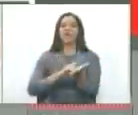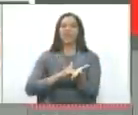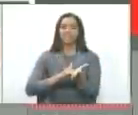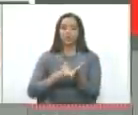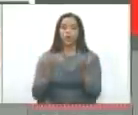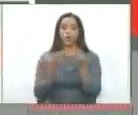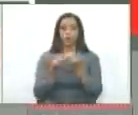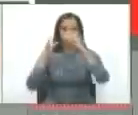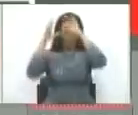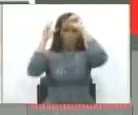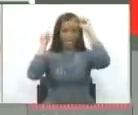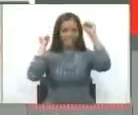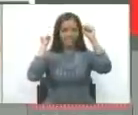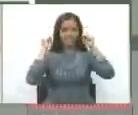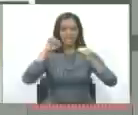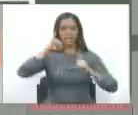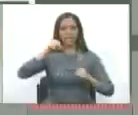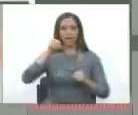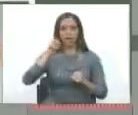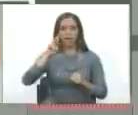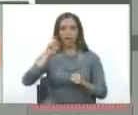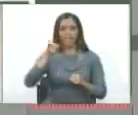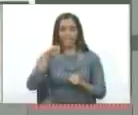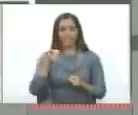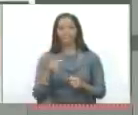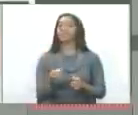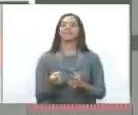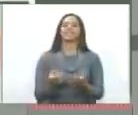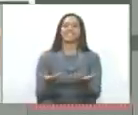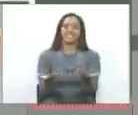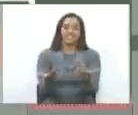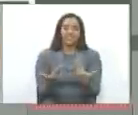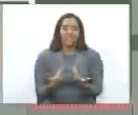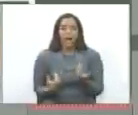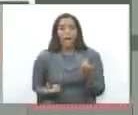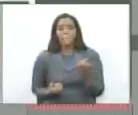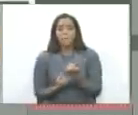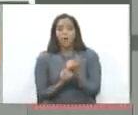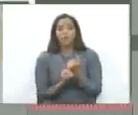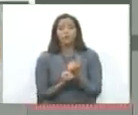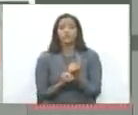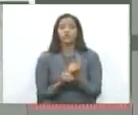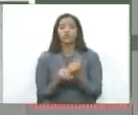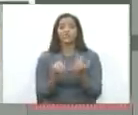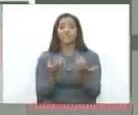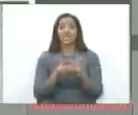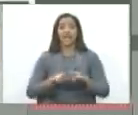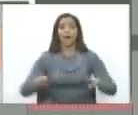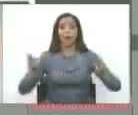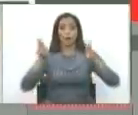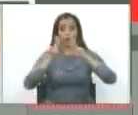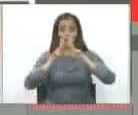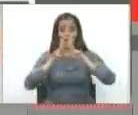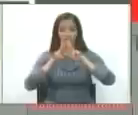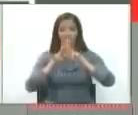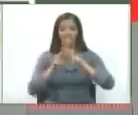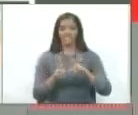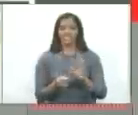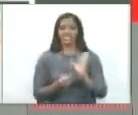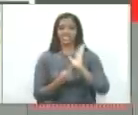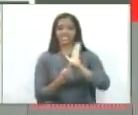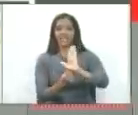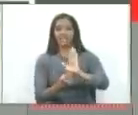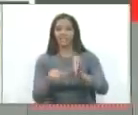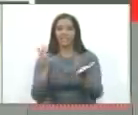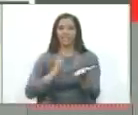canciller Jorge Arias, recibiendo el apoyo de la Organización de Naciones Unidas, llevando la verdad de